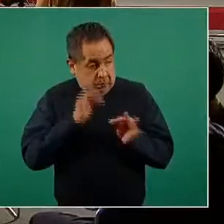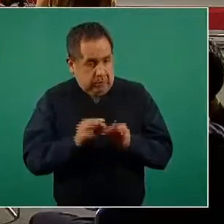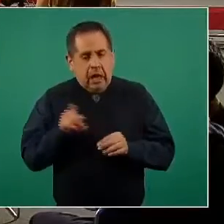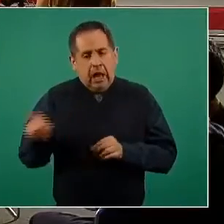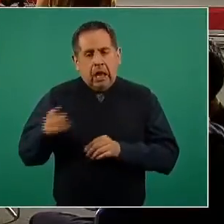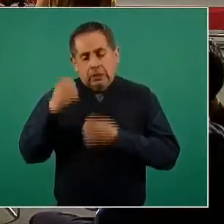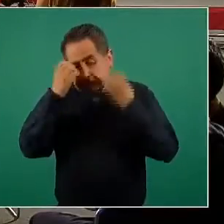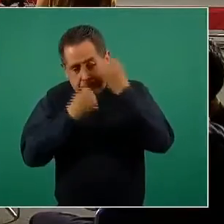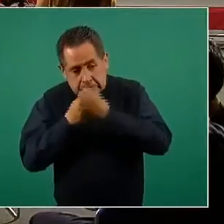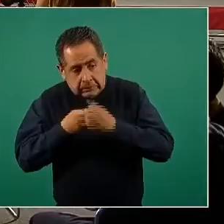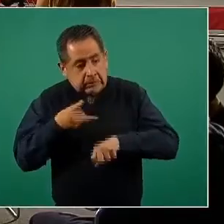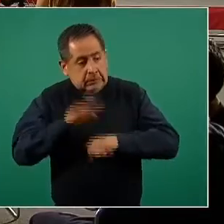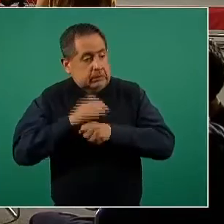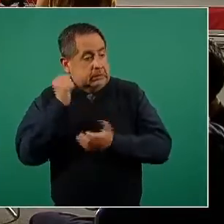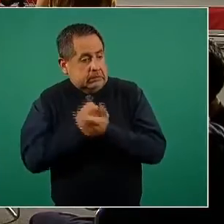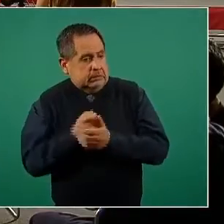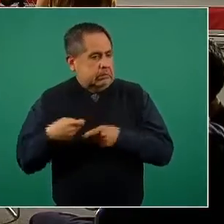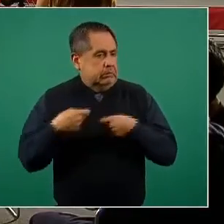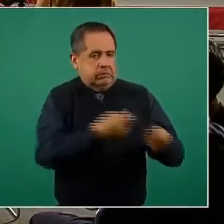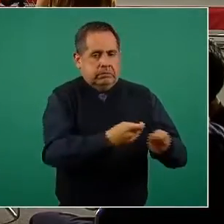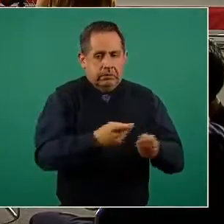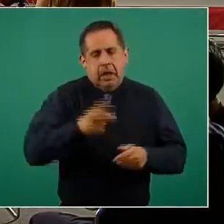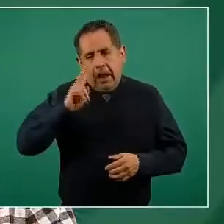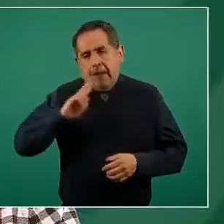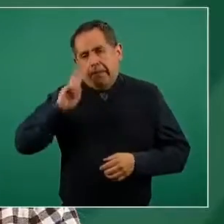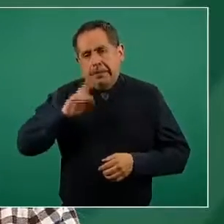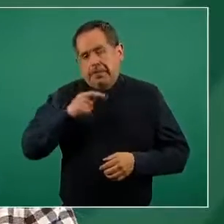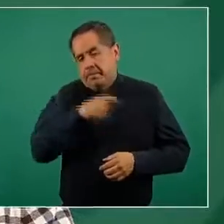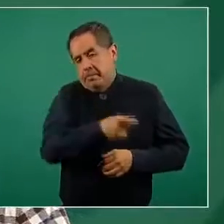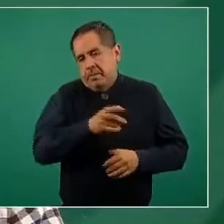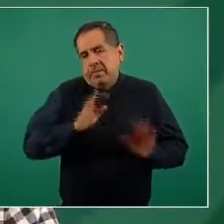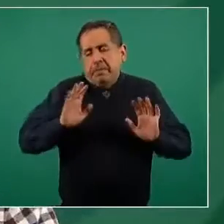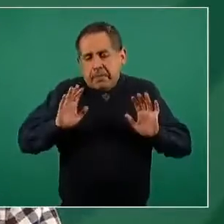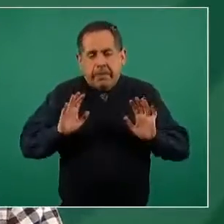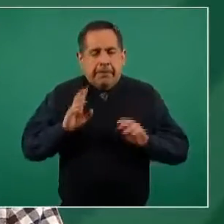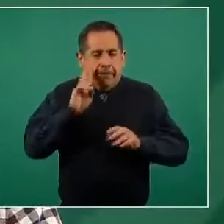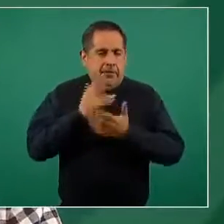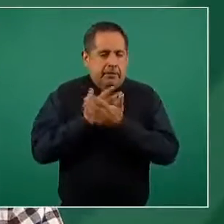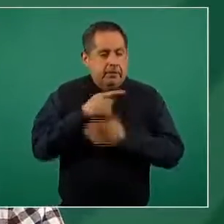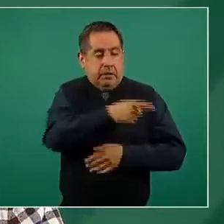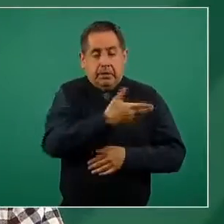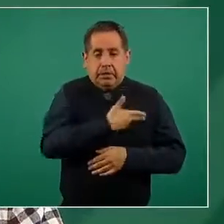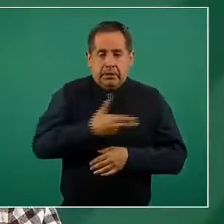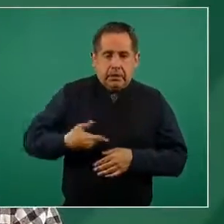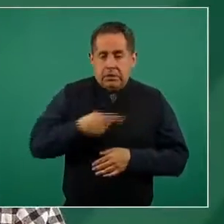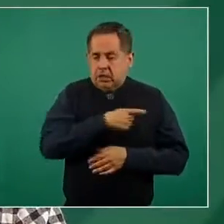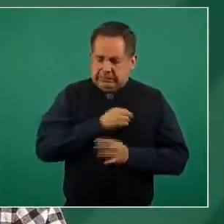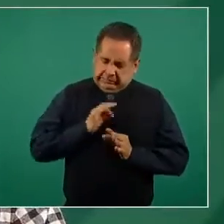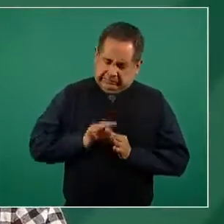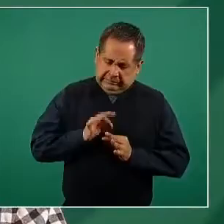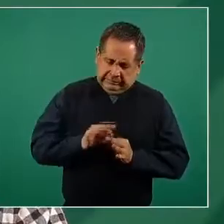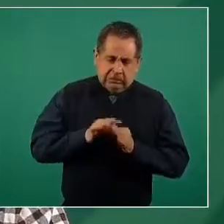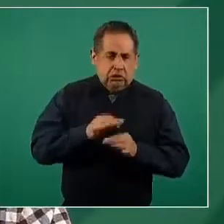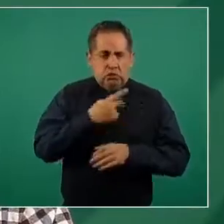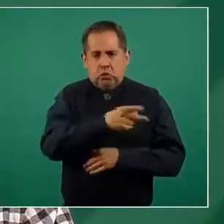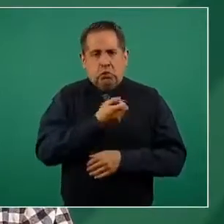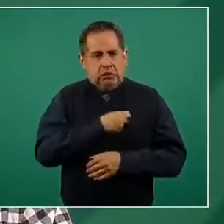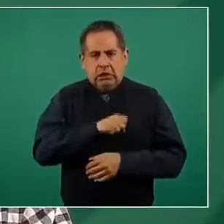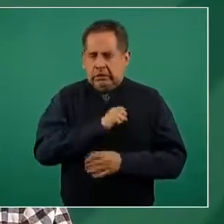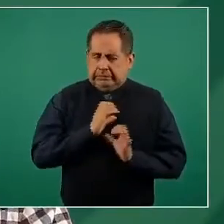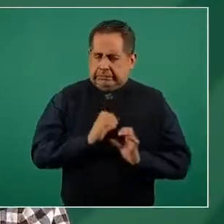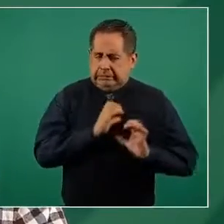Salud Pública, pero él es el que finalmente determinará, y desde luego el presidente, que es muy disciplinado en los temas de su propia